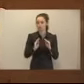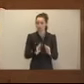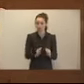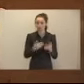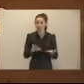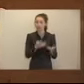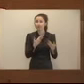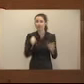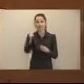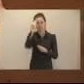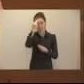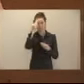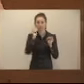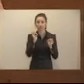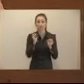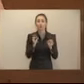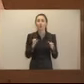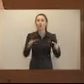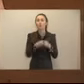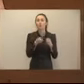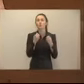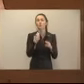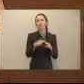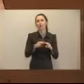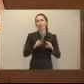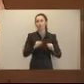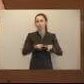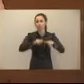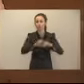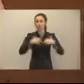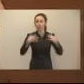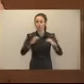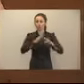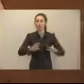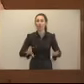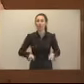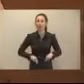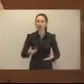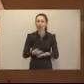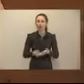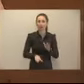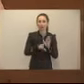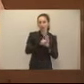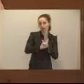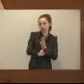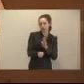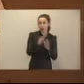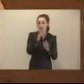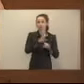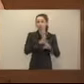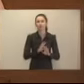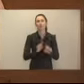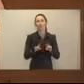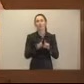Moito temo que poucas fuerzas nesta sala podan asumir tal propuesta, tirándolles como lles tiran